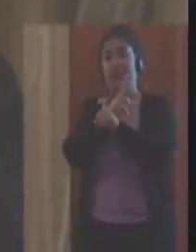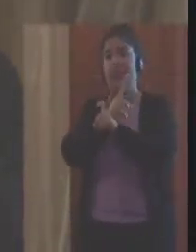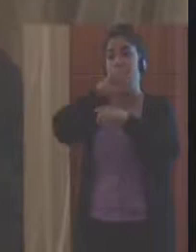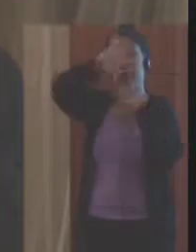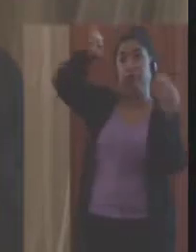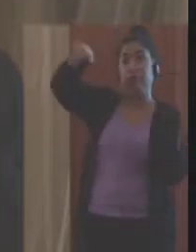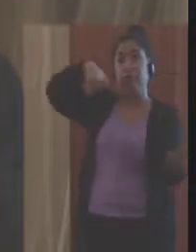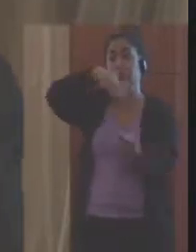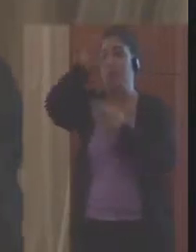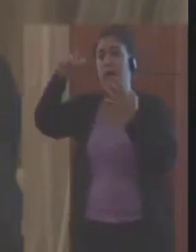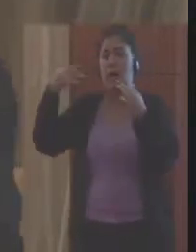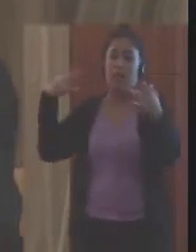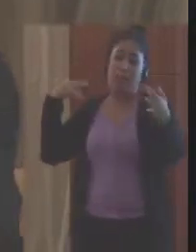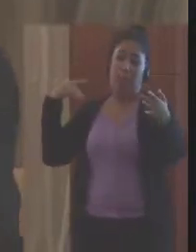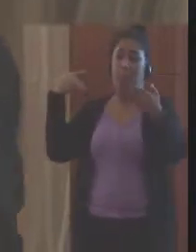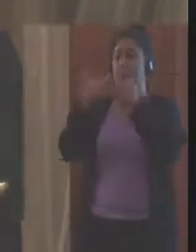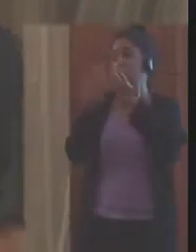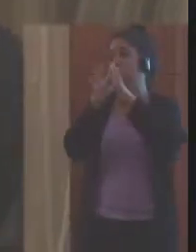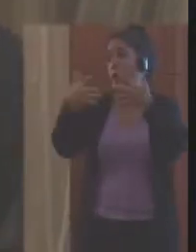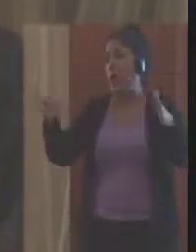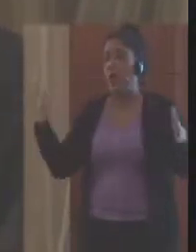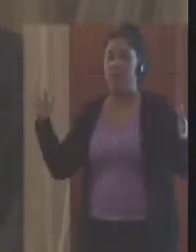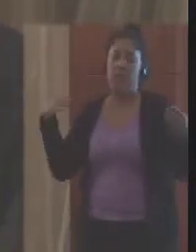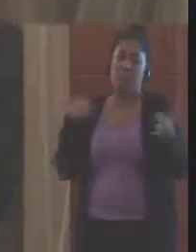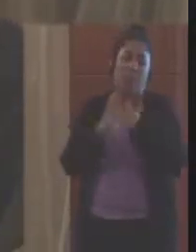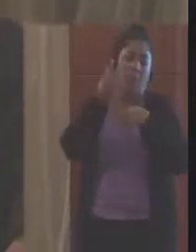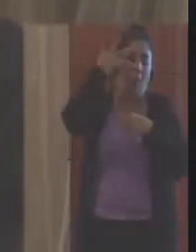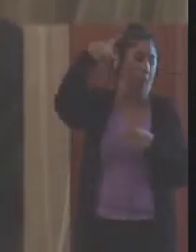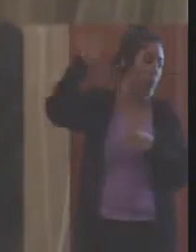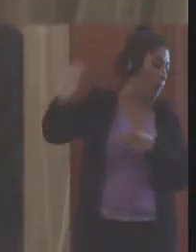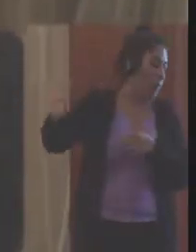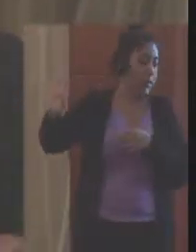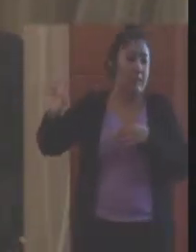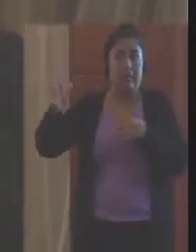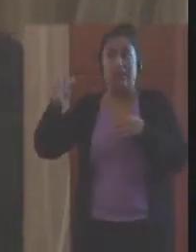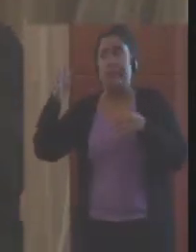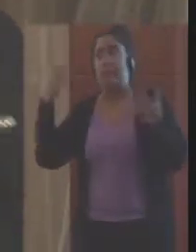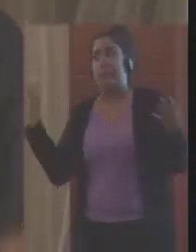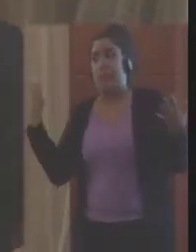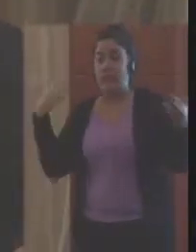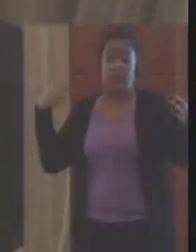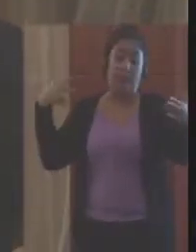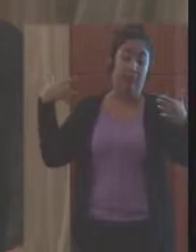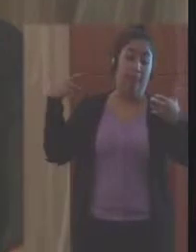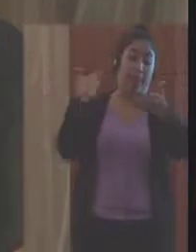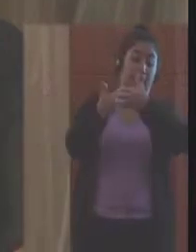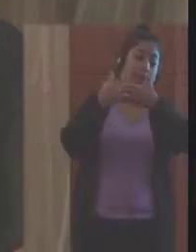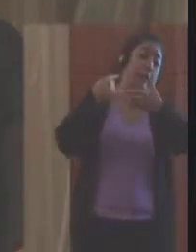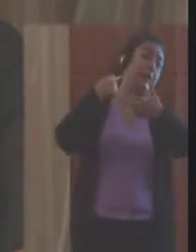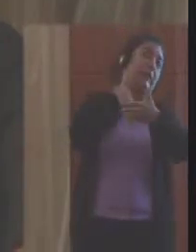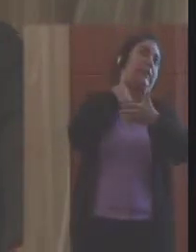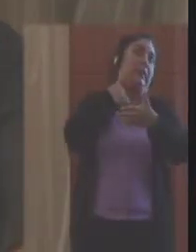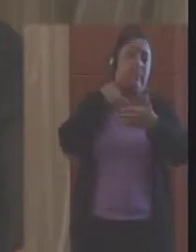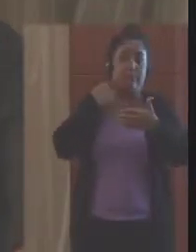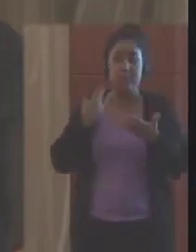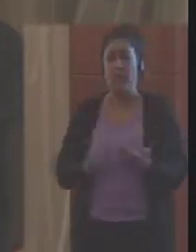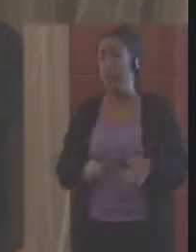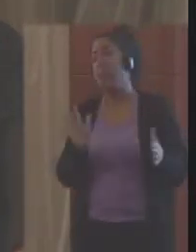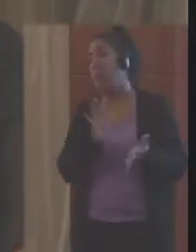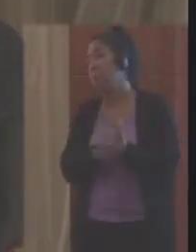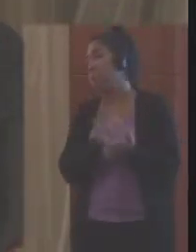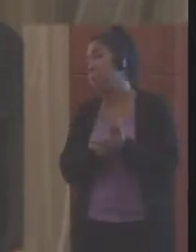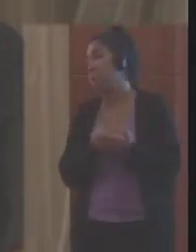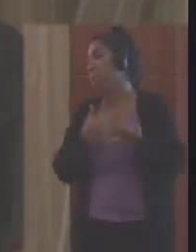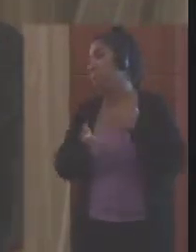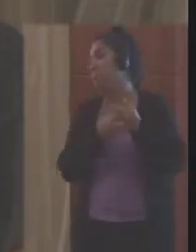en code tanto tiempo codes que at el that time were código never de la even enforced. construcción en So ese many roofs entonces just went, and we había sido say Hurricane relajado. Gilbert